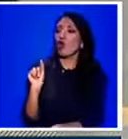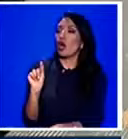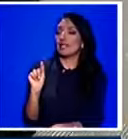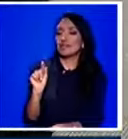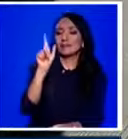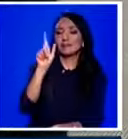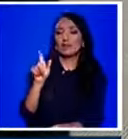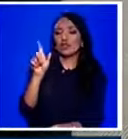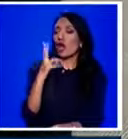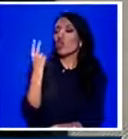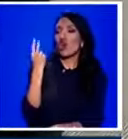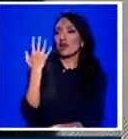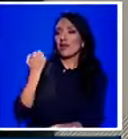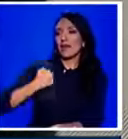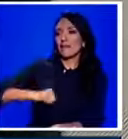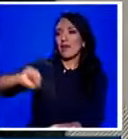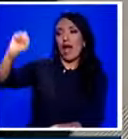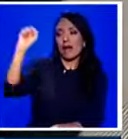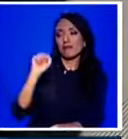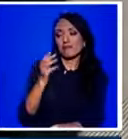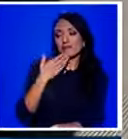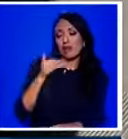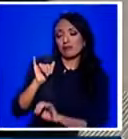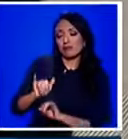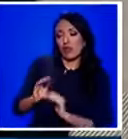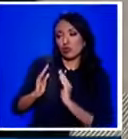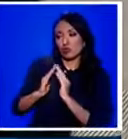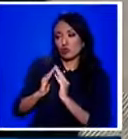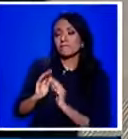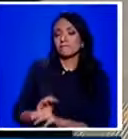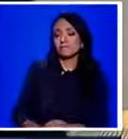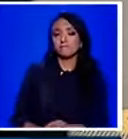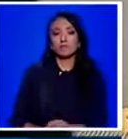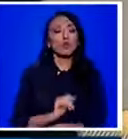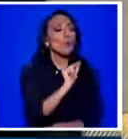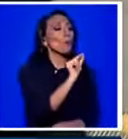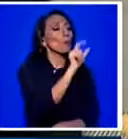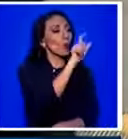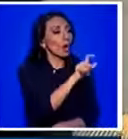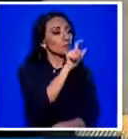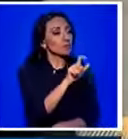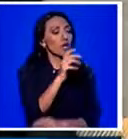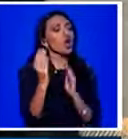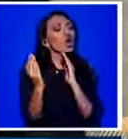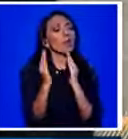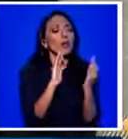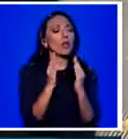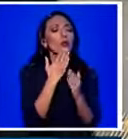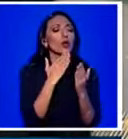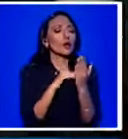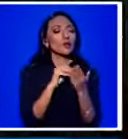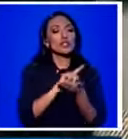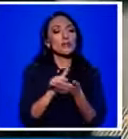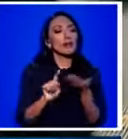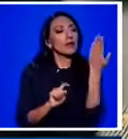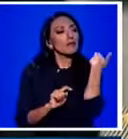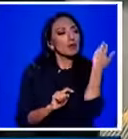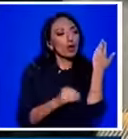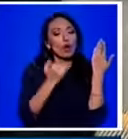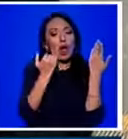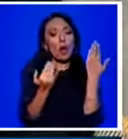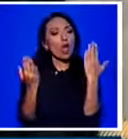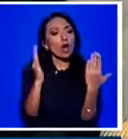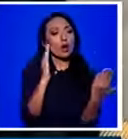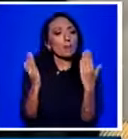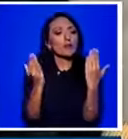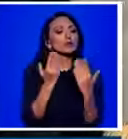creo que no quiere viajar. Hay poca afluencia de pasajeros. Poca afluencia de pasajeros. Si hacemos una comparación respecto de antes de esta situación, antes de